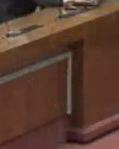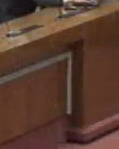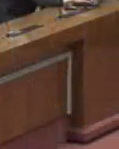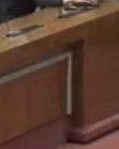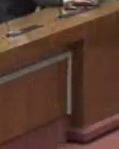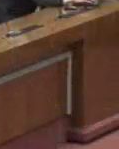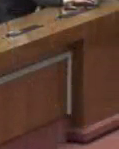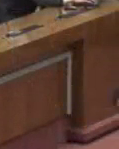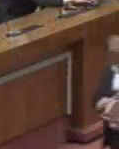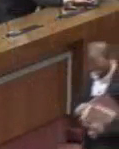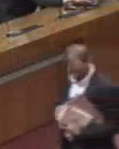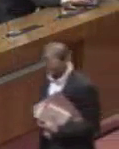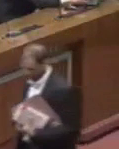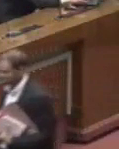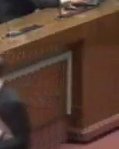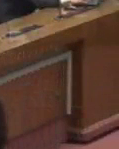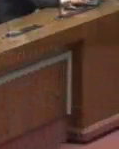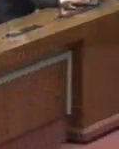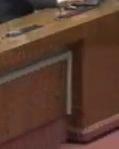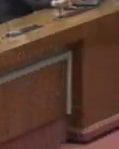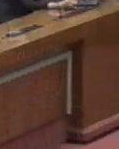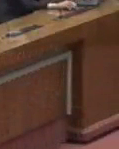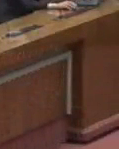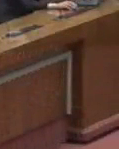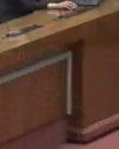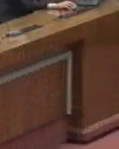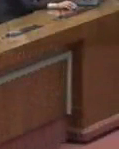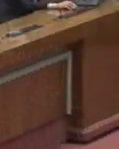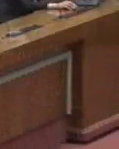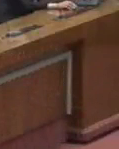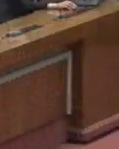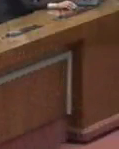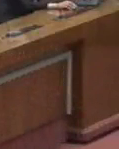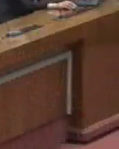Entonces rinde el informe el diputado señor don Iván